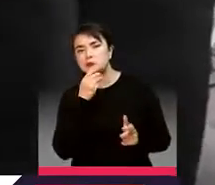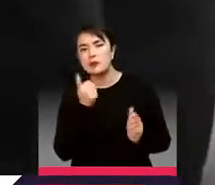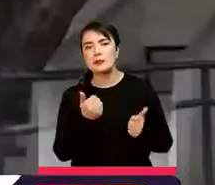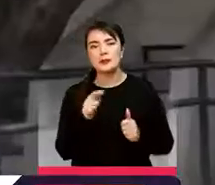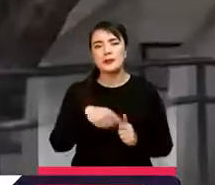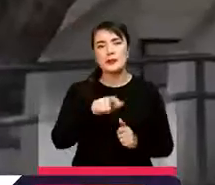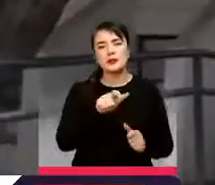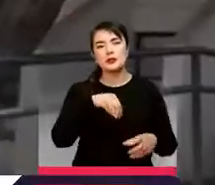privada de la libertad